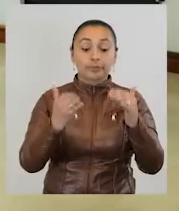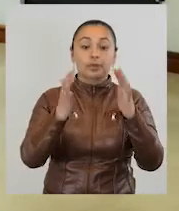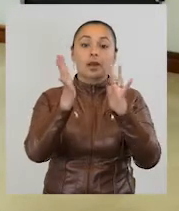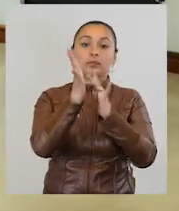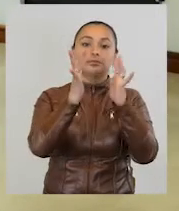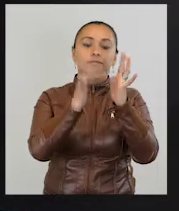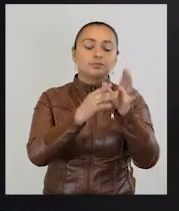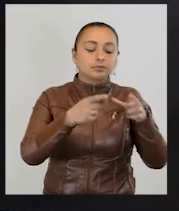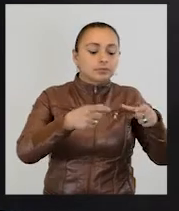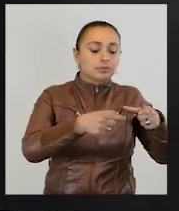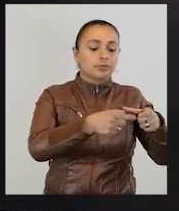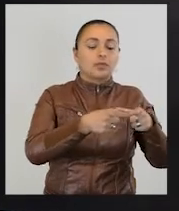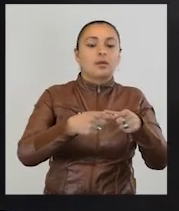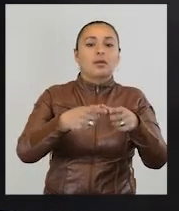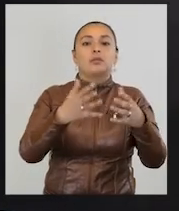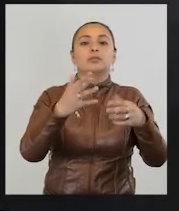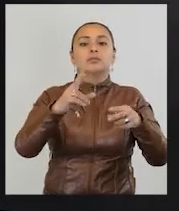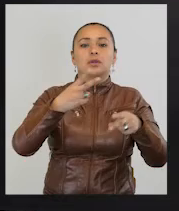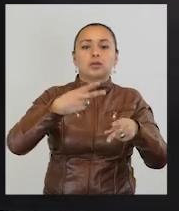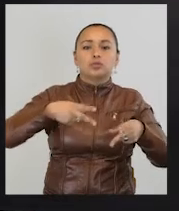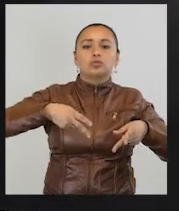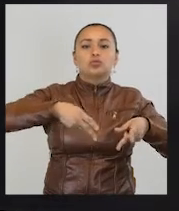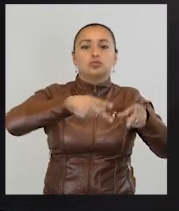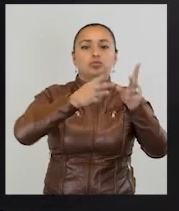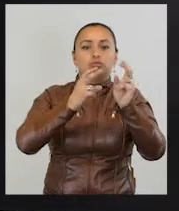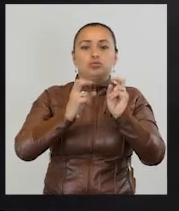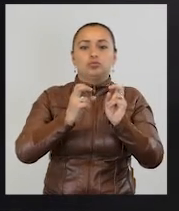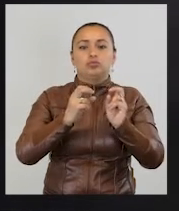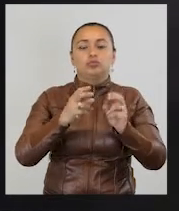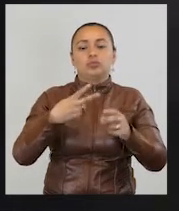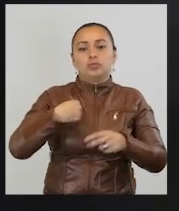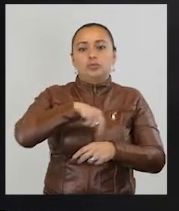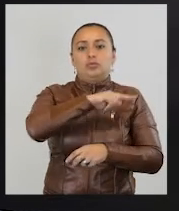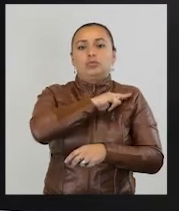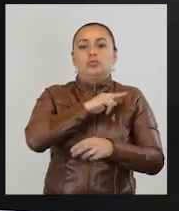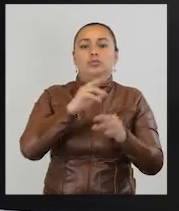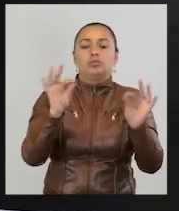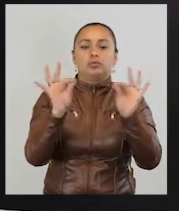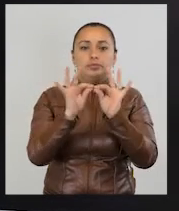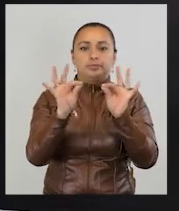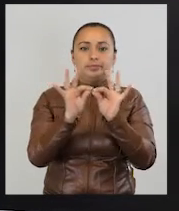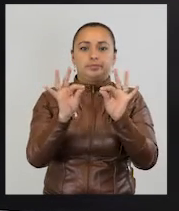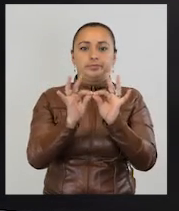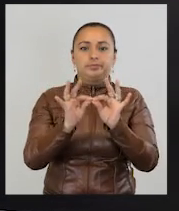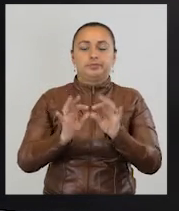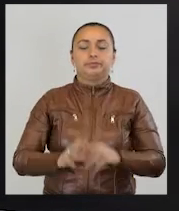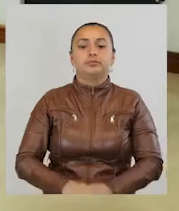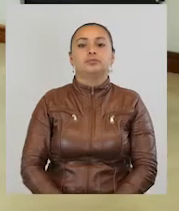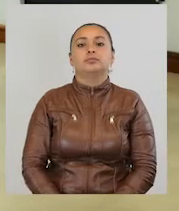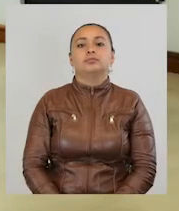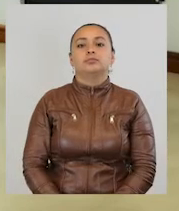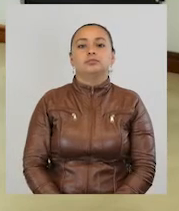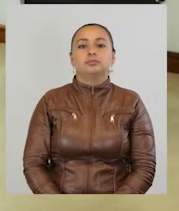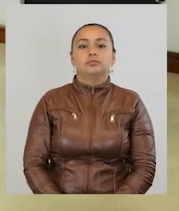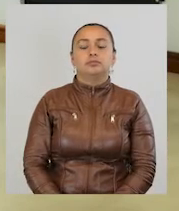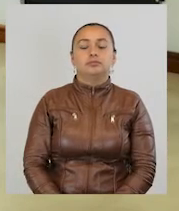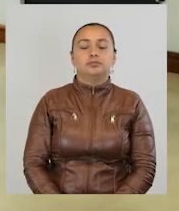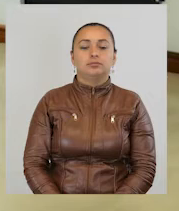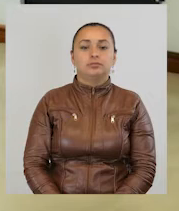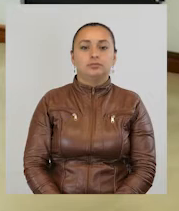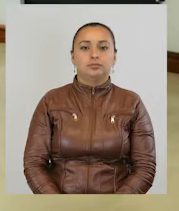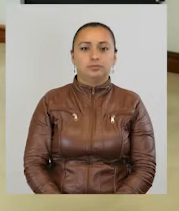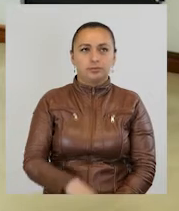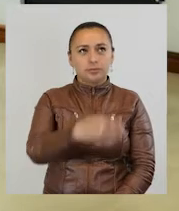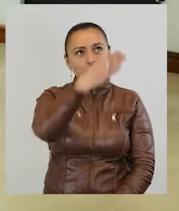Hermanos y hermanas, aquí está Jesucristo, Eucaristía, sacramento de nuestra fe. Anunciamos su muerte y proclamamos